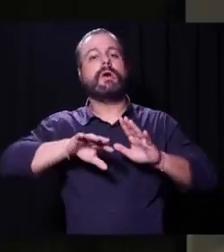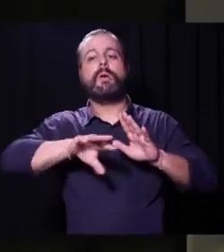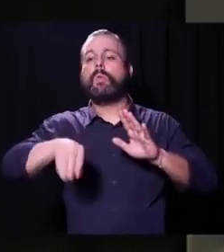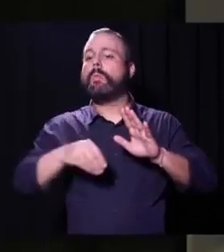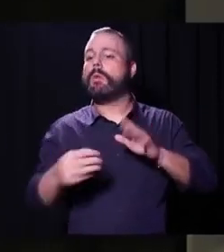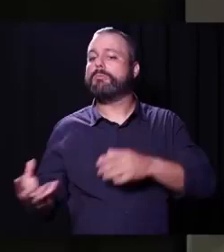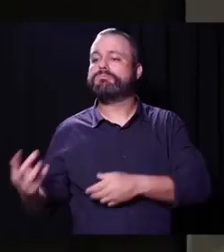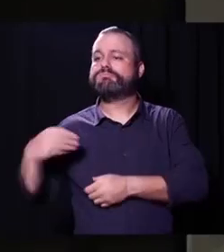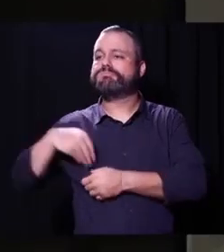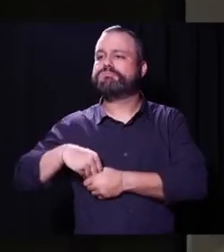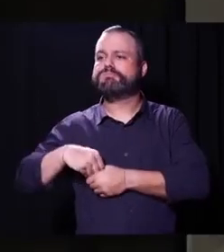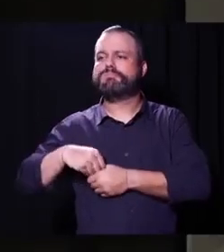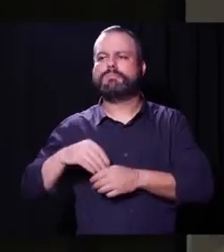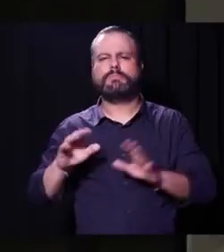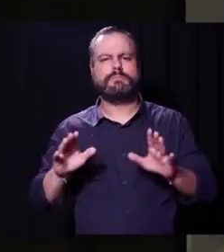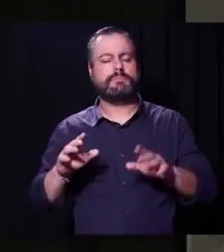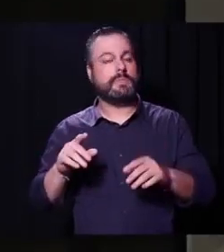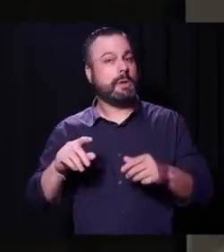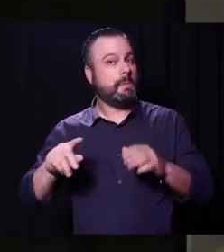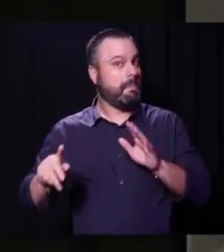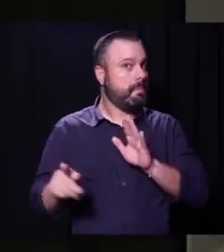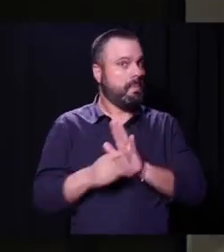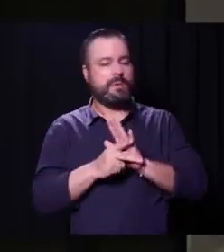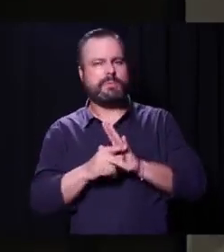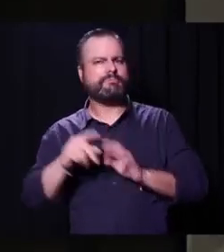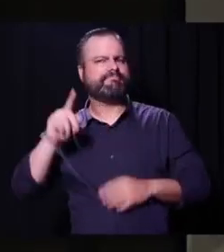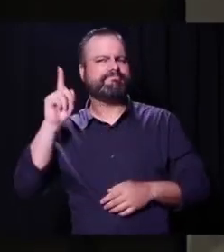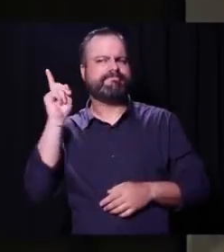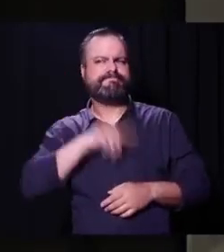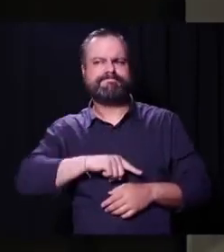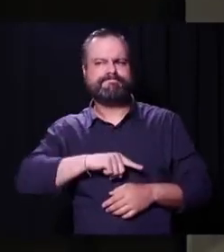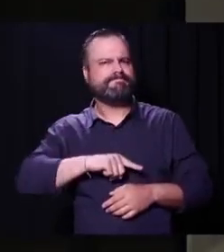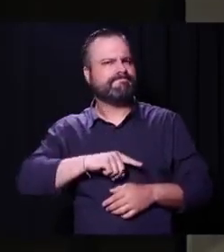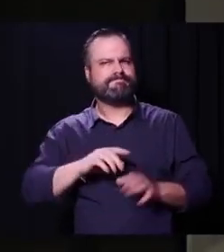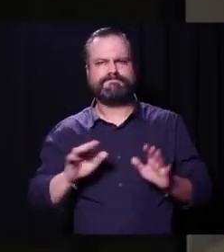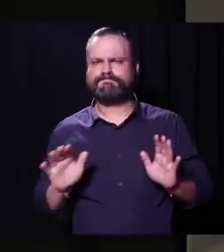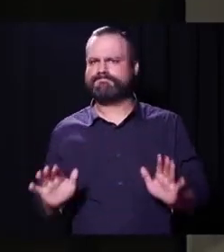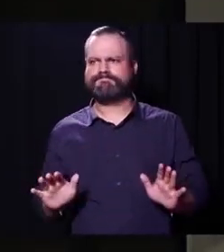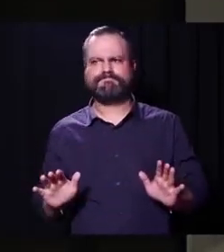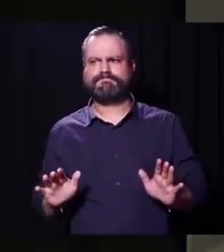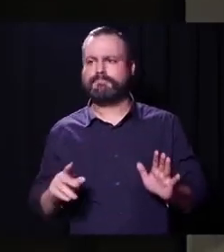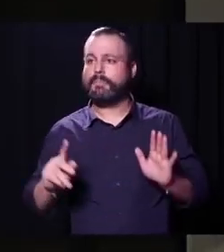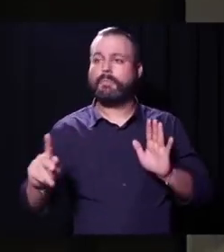prohibido mentir y